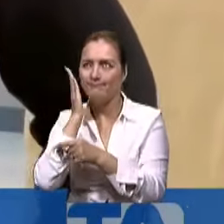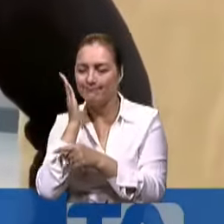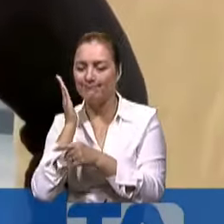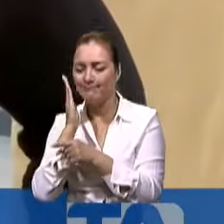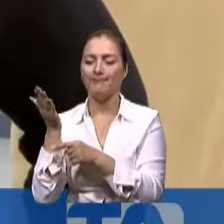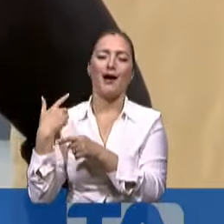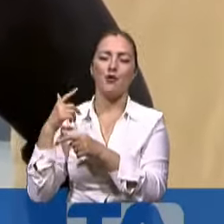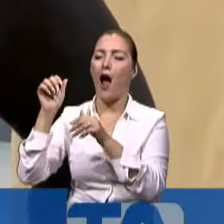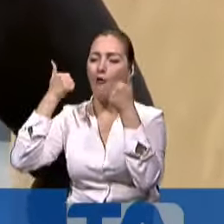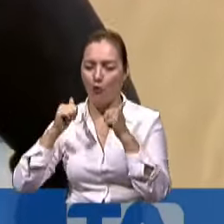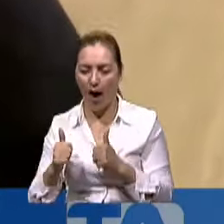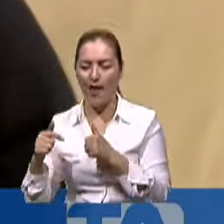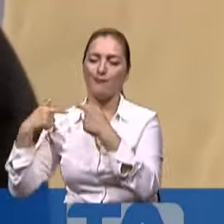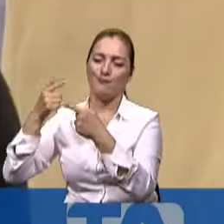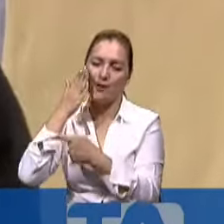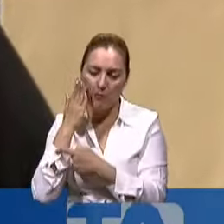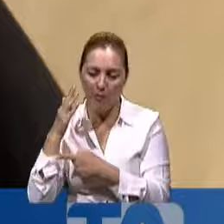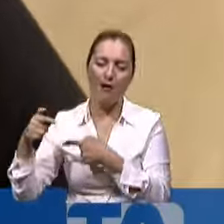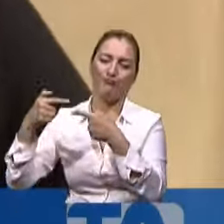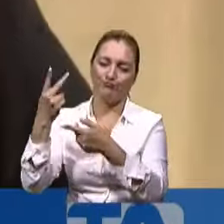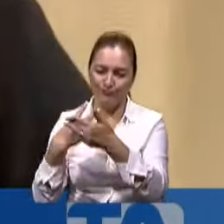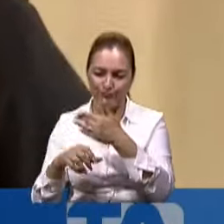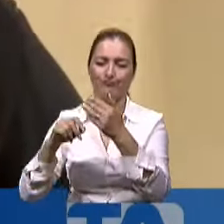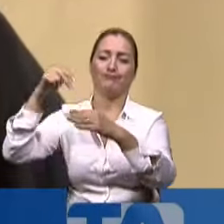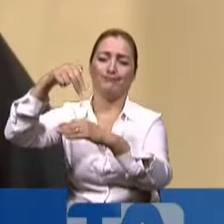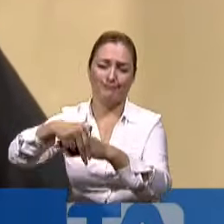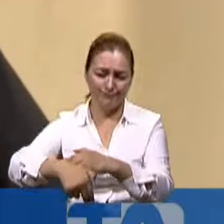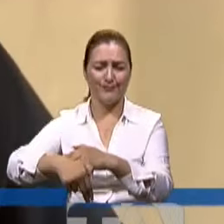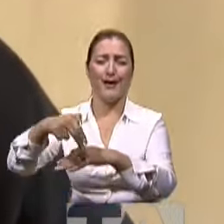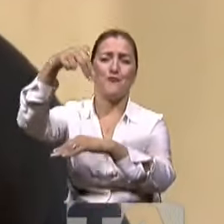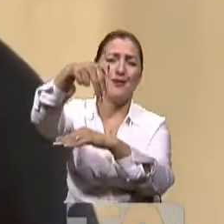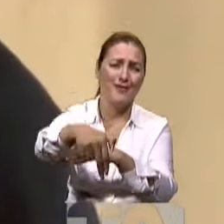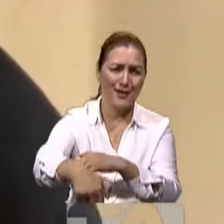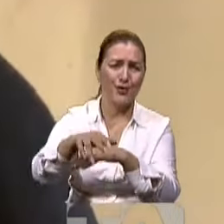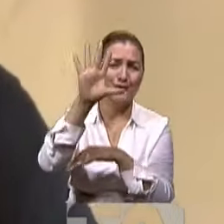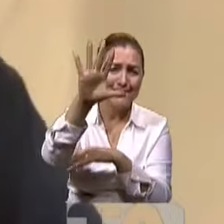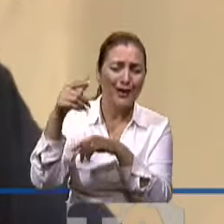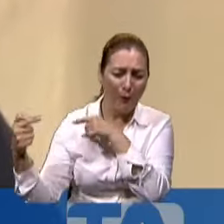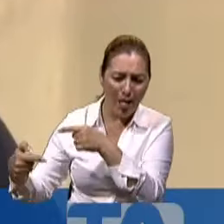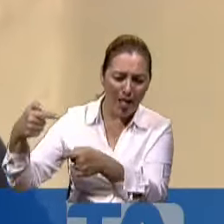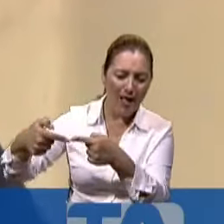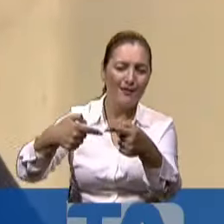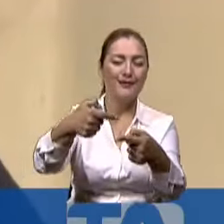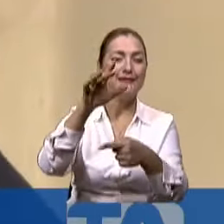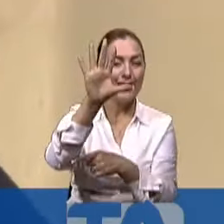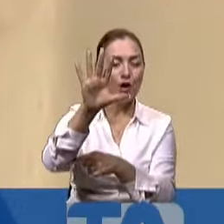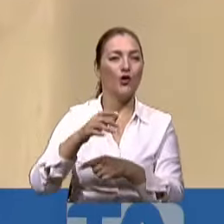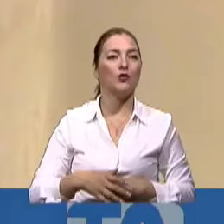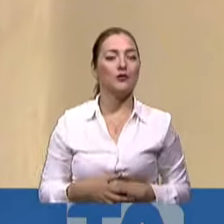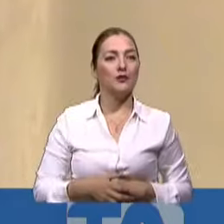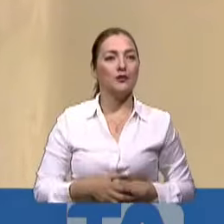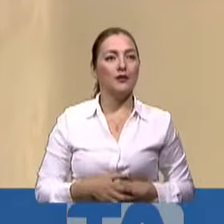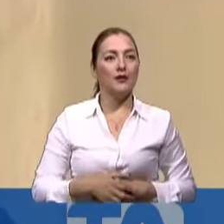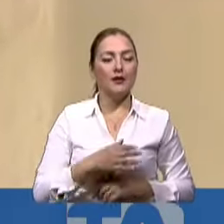rincón que es muy visitado por la gente. Sí, gracias por la visita. La verdad, nuestro restaurante se ha convertido en un punto